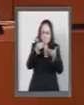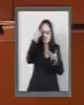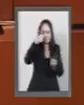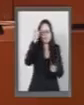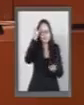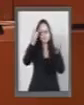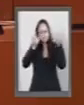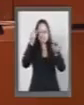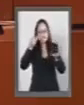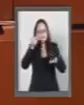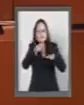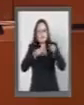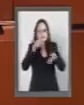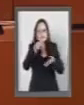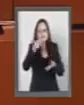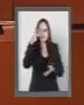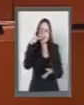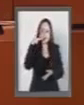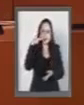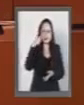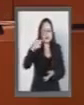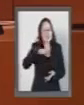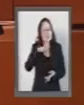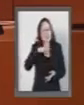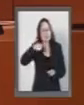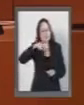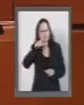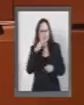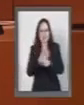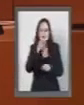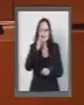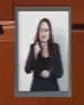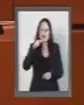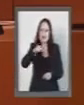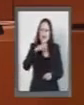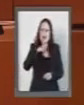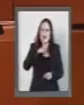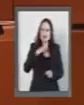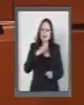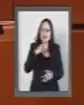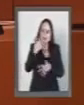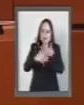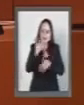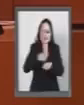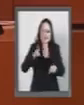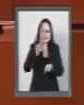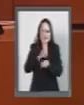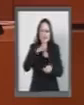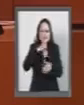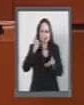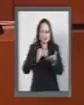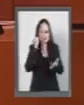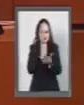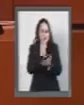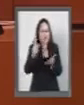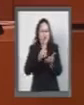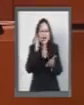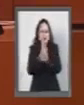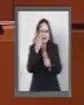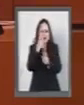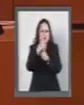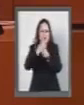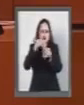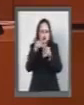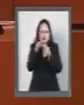una idea de lo irresponsables que fuimos. Miren, en menos de 15 días se aprobaron las leyes secundarias.